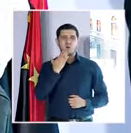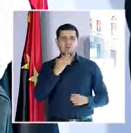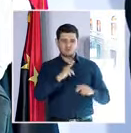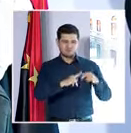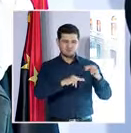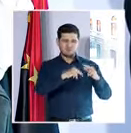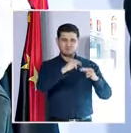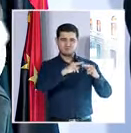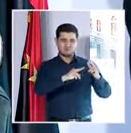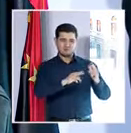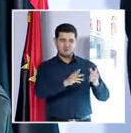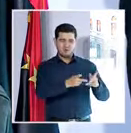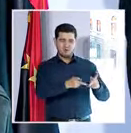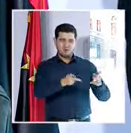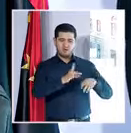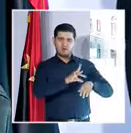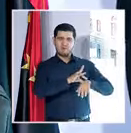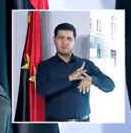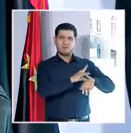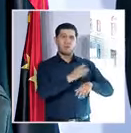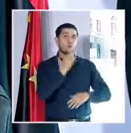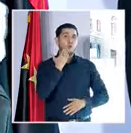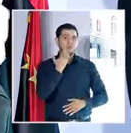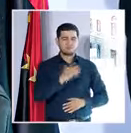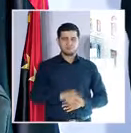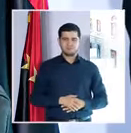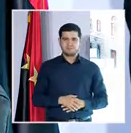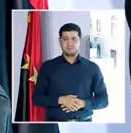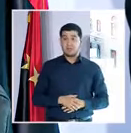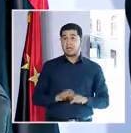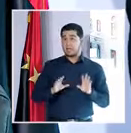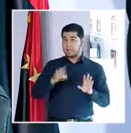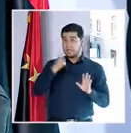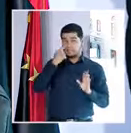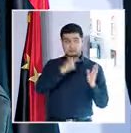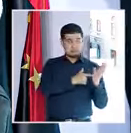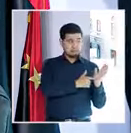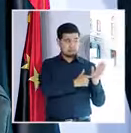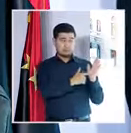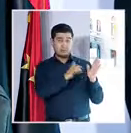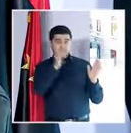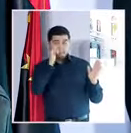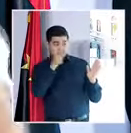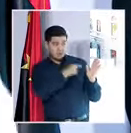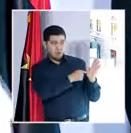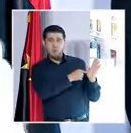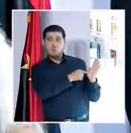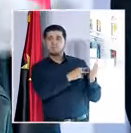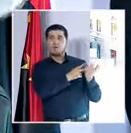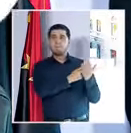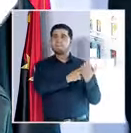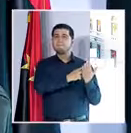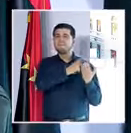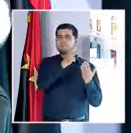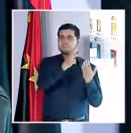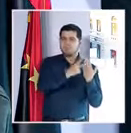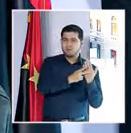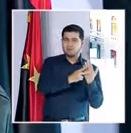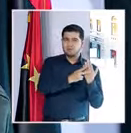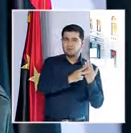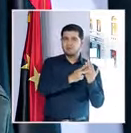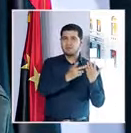complementar parte de la información que entregamos en el video y en la información de la rendición, y es que son dos proyectos. El